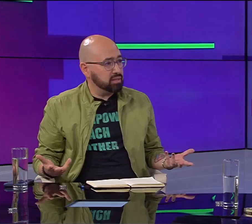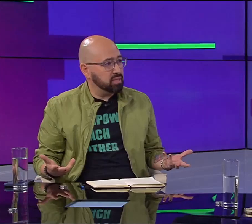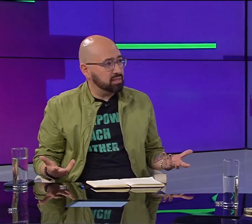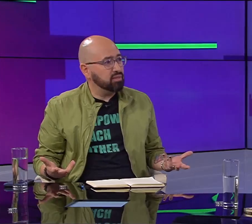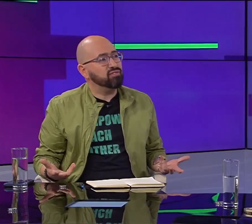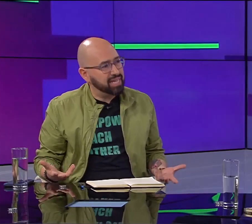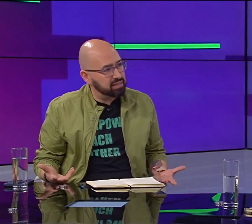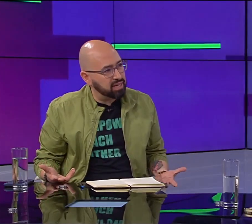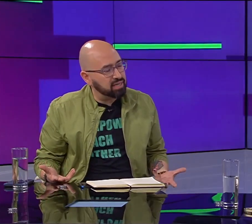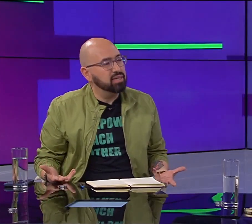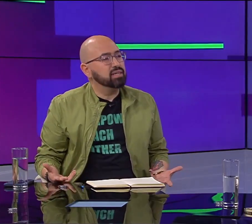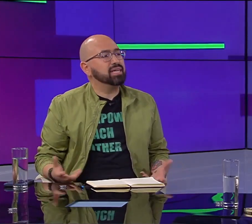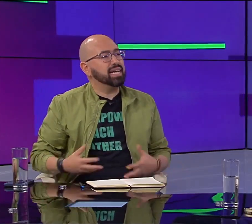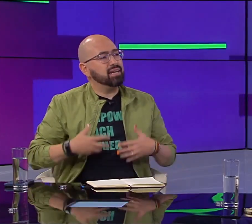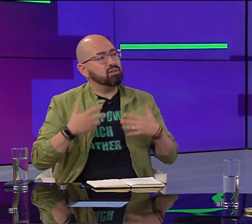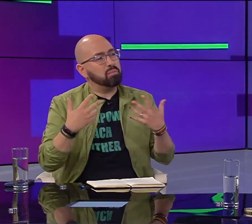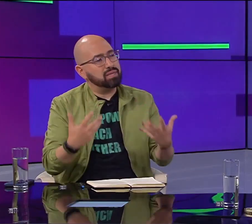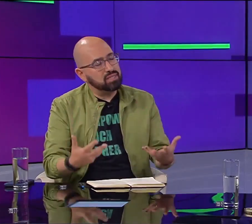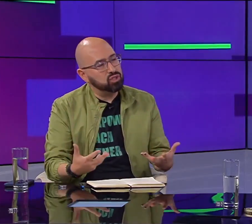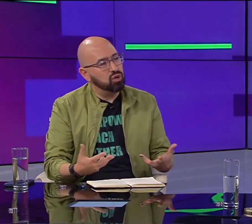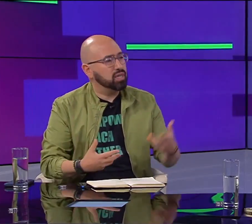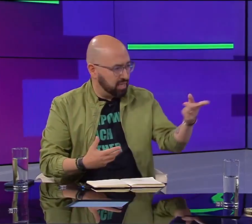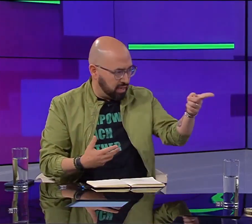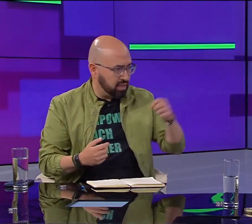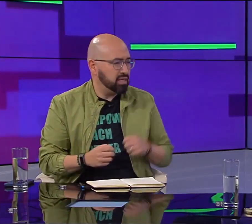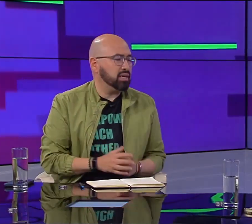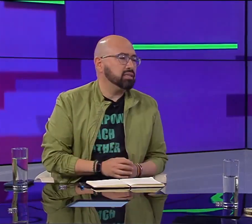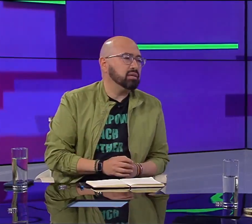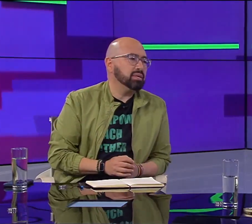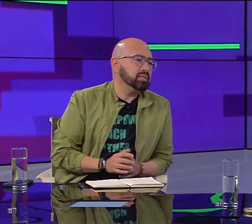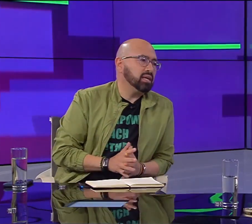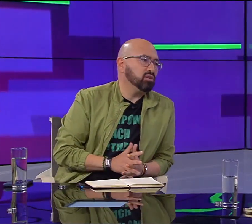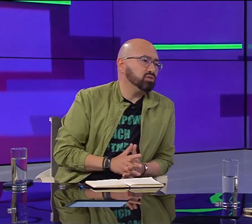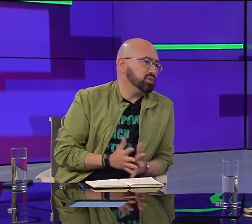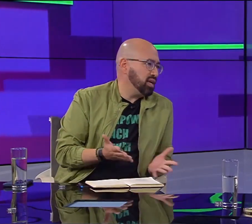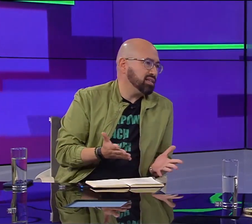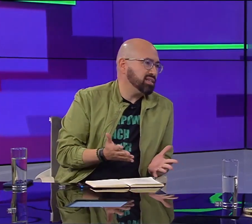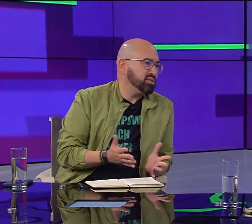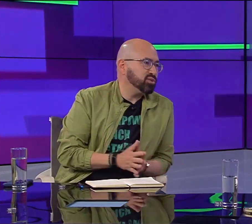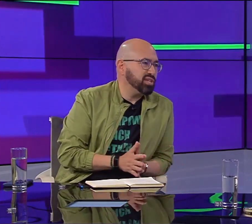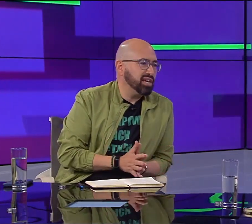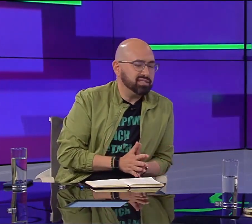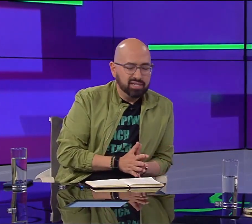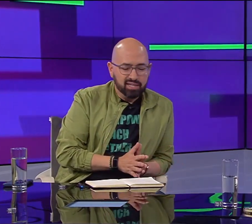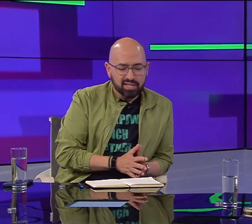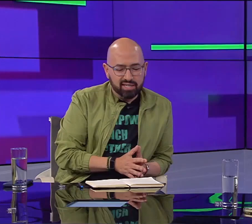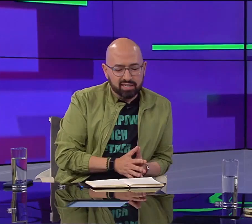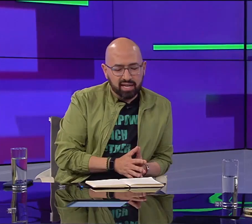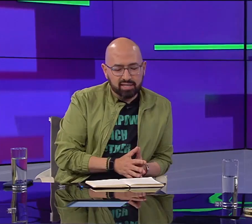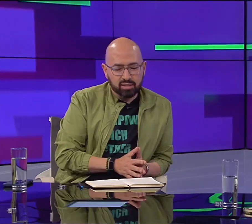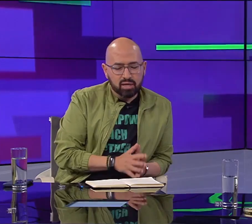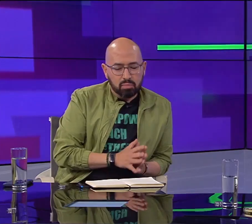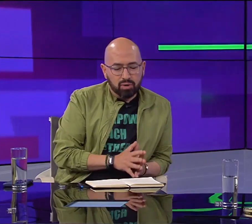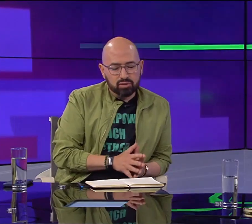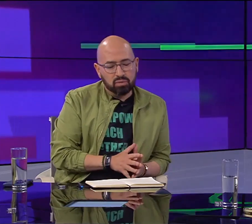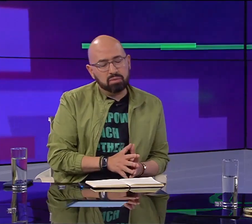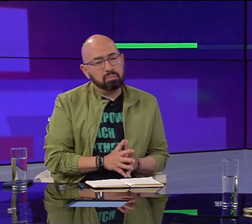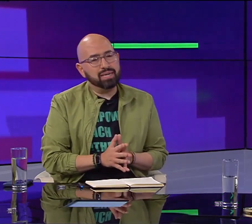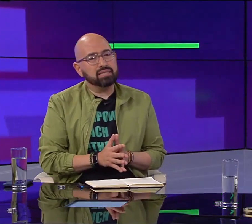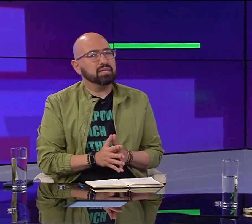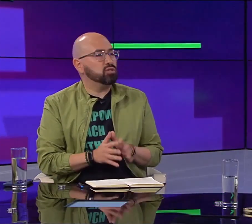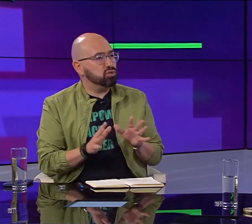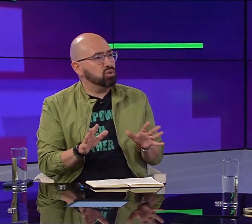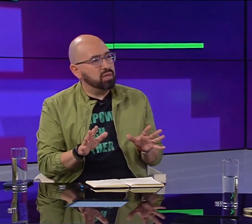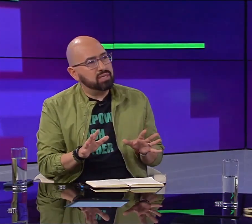pues se enfrentan y generan conversación y guerra de narrativas en las redes sociales y digitales. Por eso a mí